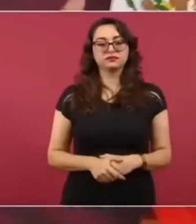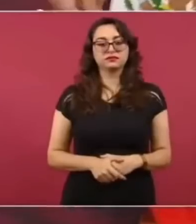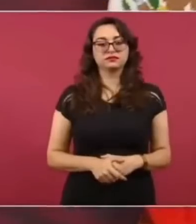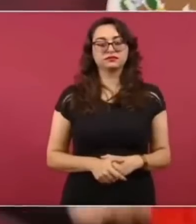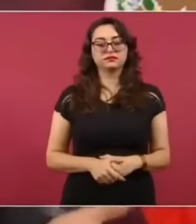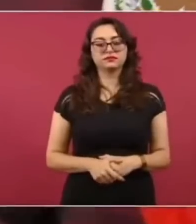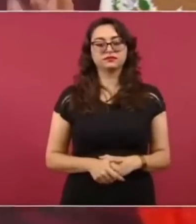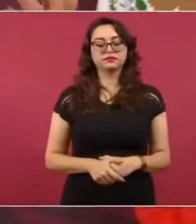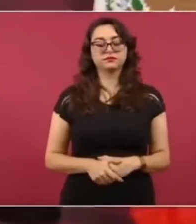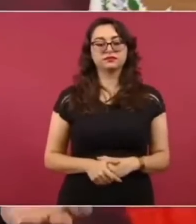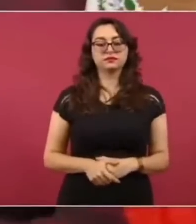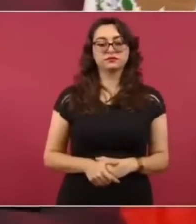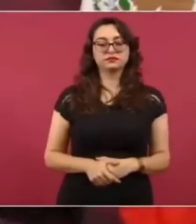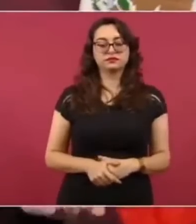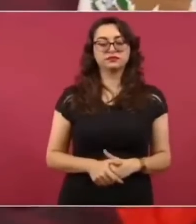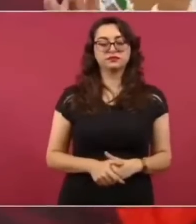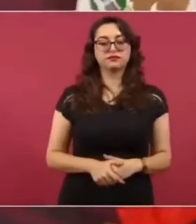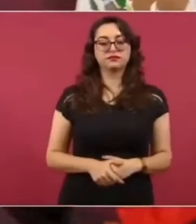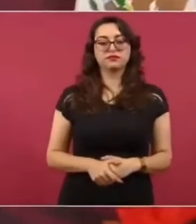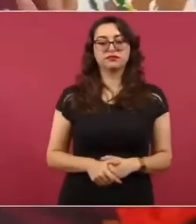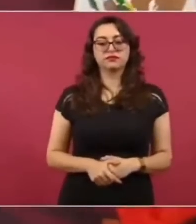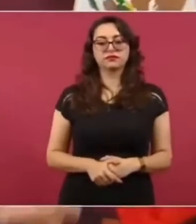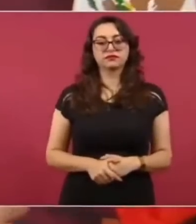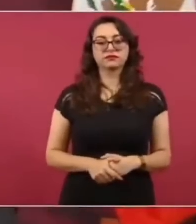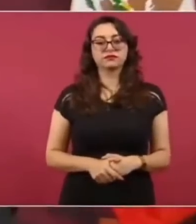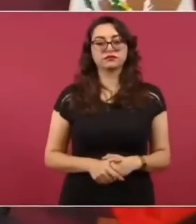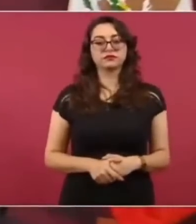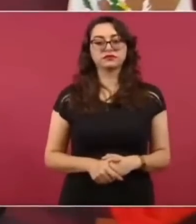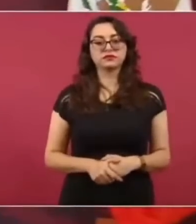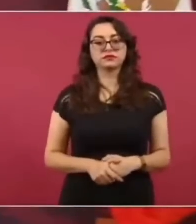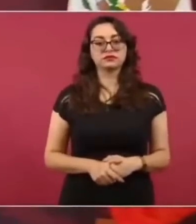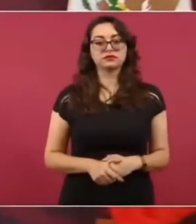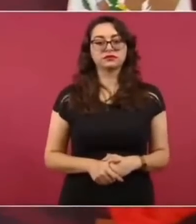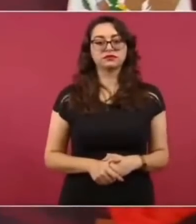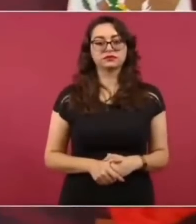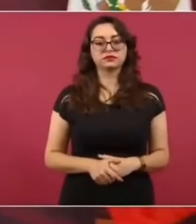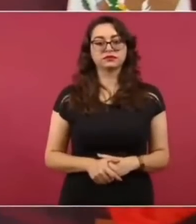¿Cómo se resuelve esto? Con el método democrático.